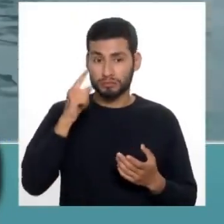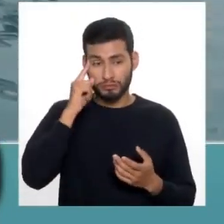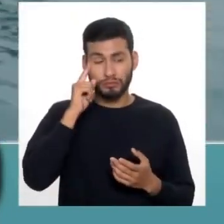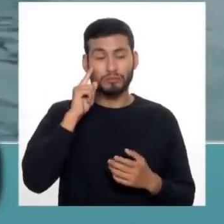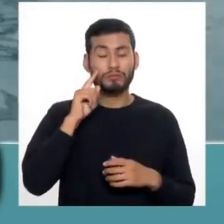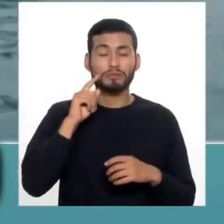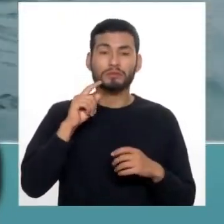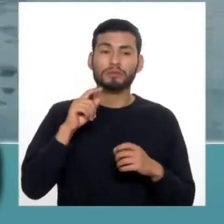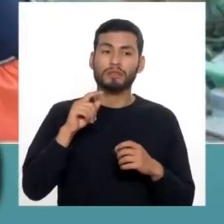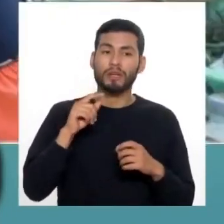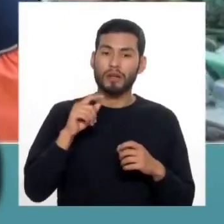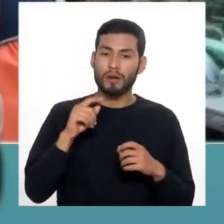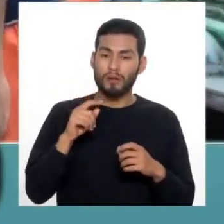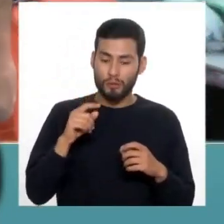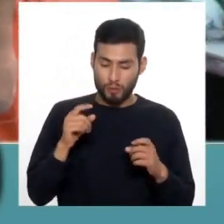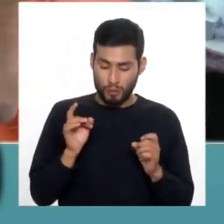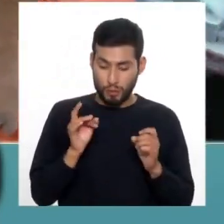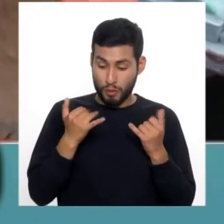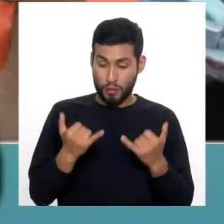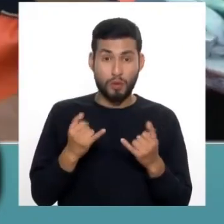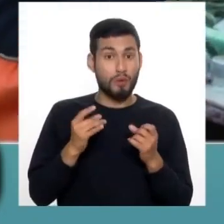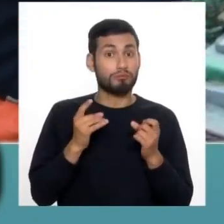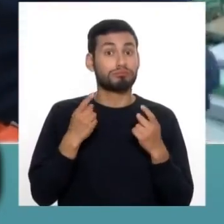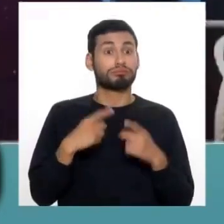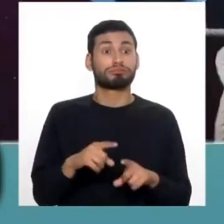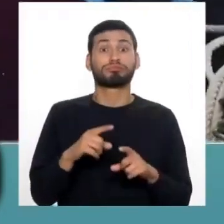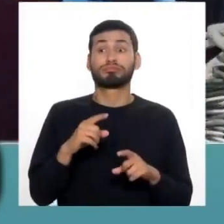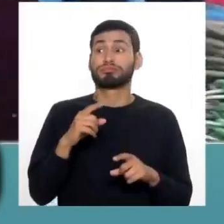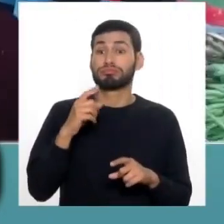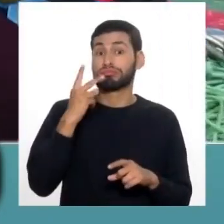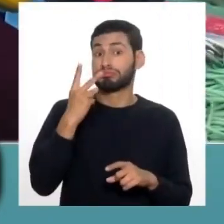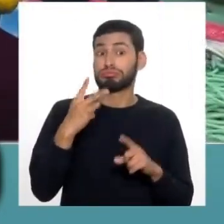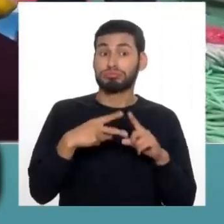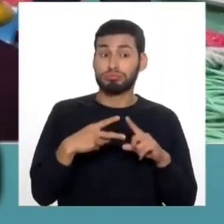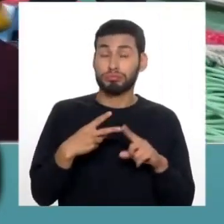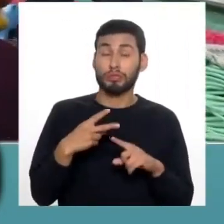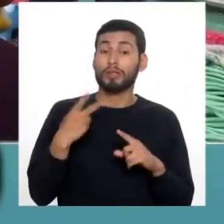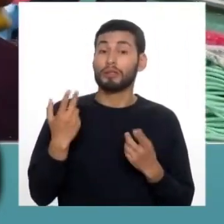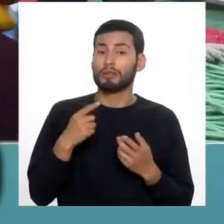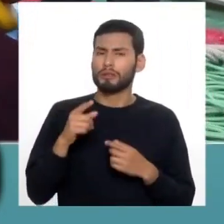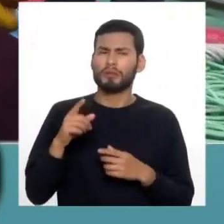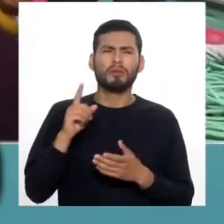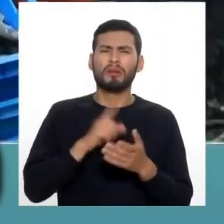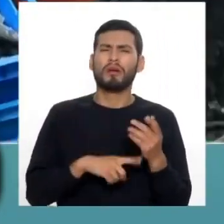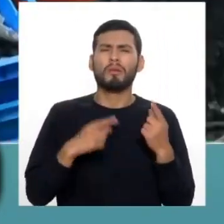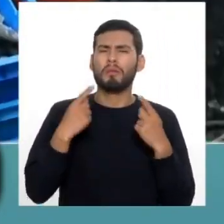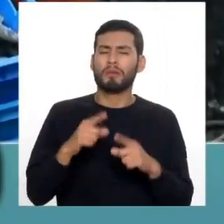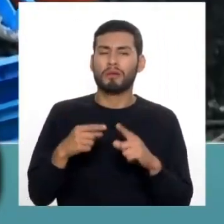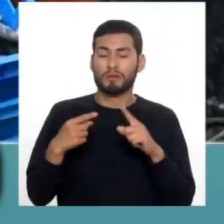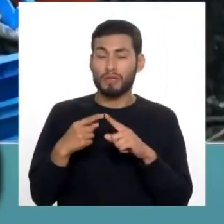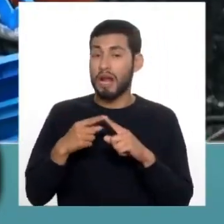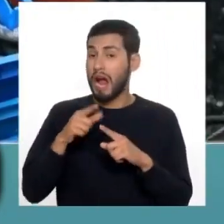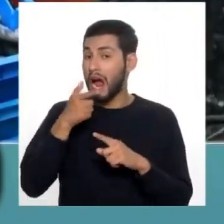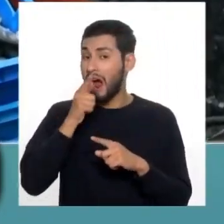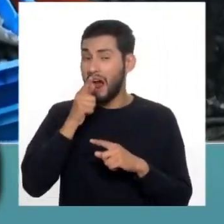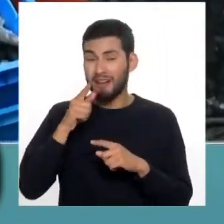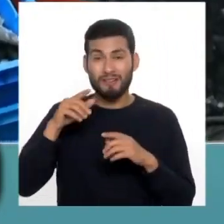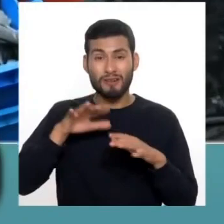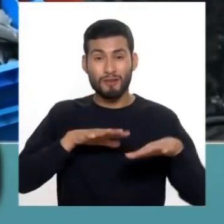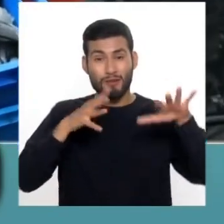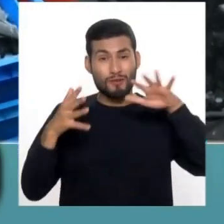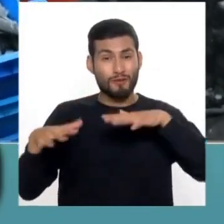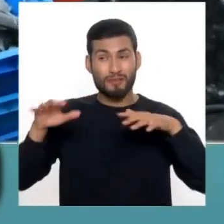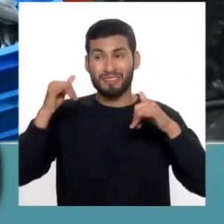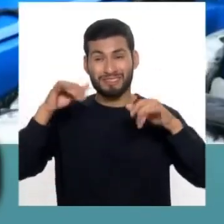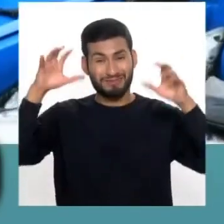situación absolutamente inusual, que tiene dos factores. Uno primero es el calentamiento de las aguas debido al niño